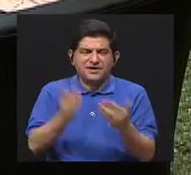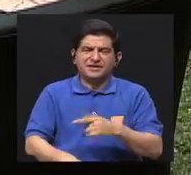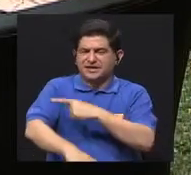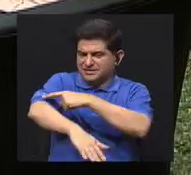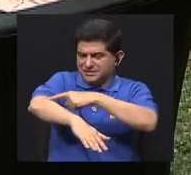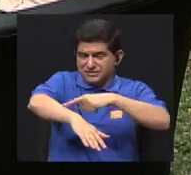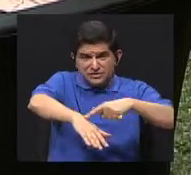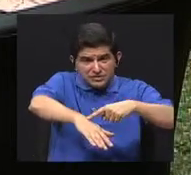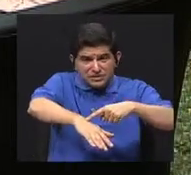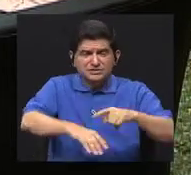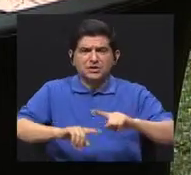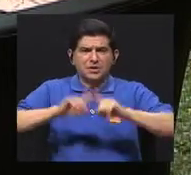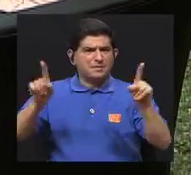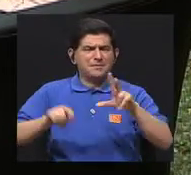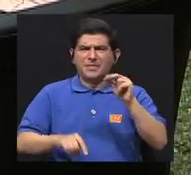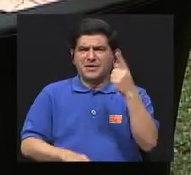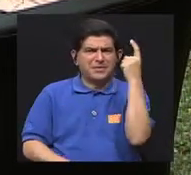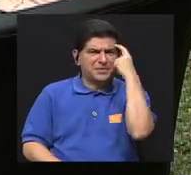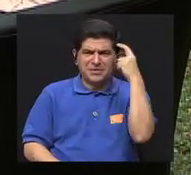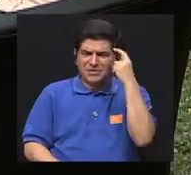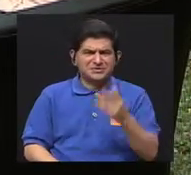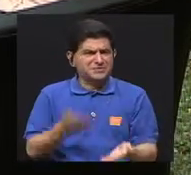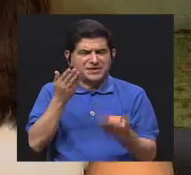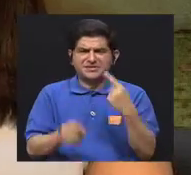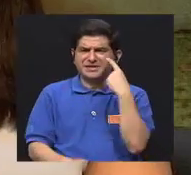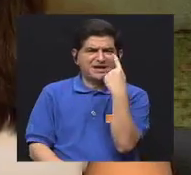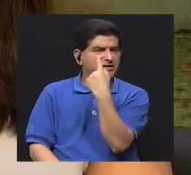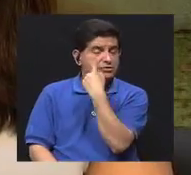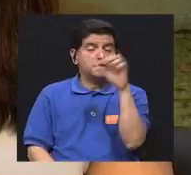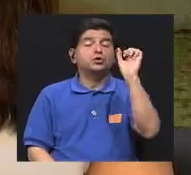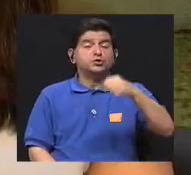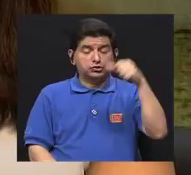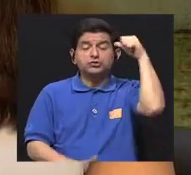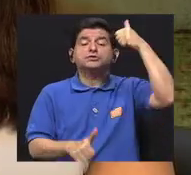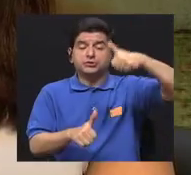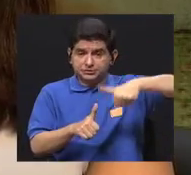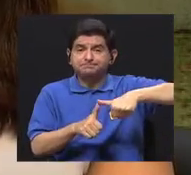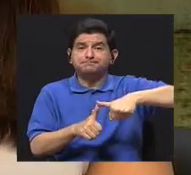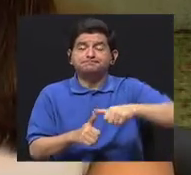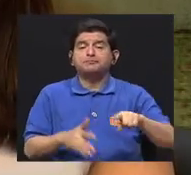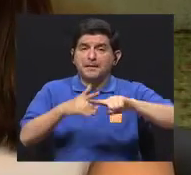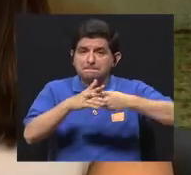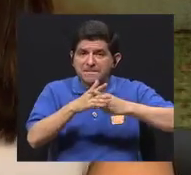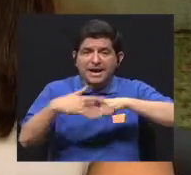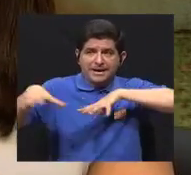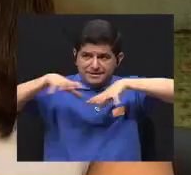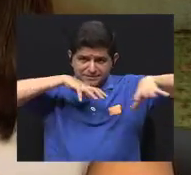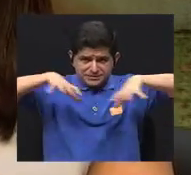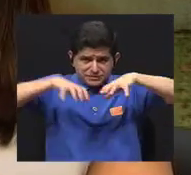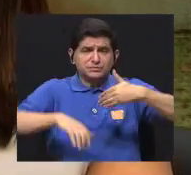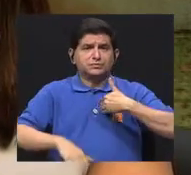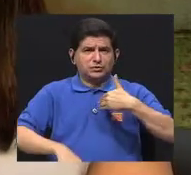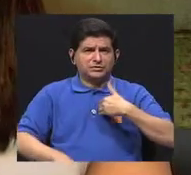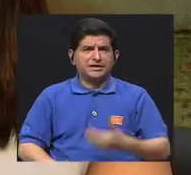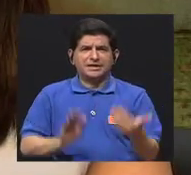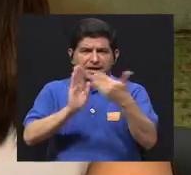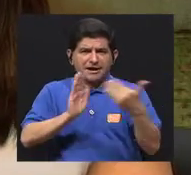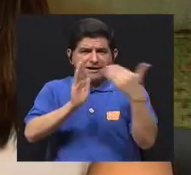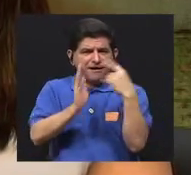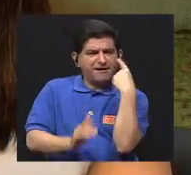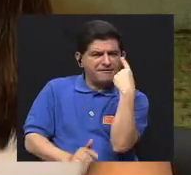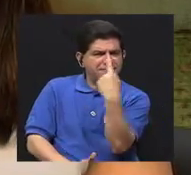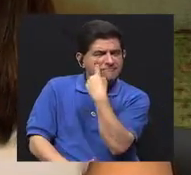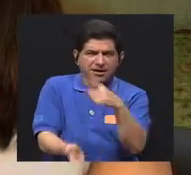y no... Claro. No lo asocian tanto al ojo. Sí, tenemos que recordar que el mecanismo de acción en el cual se daña el ojo en